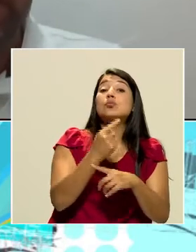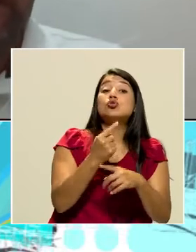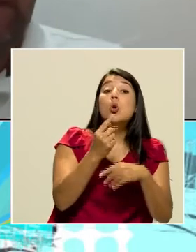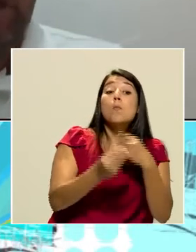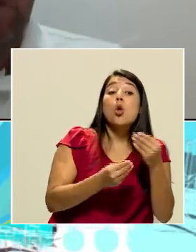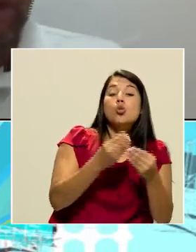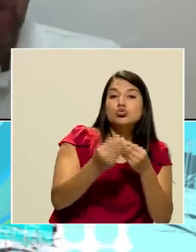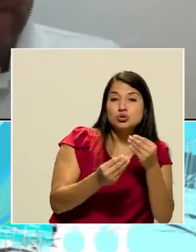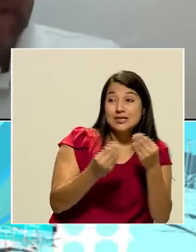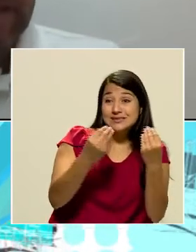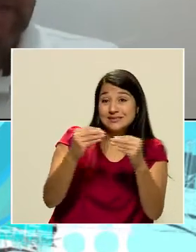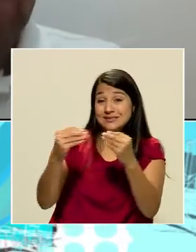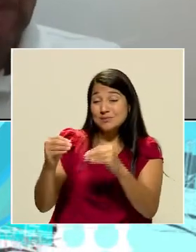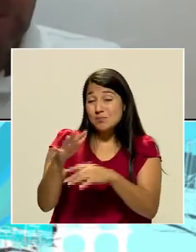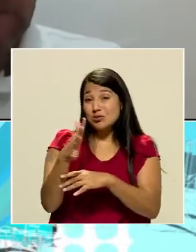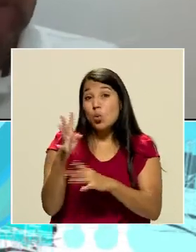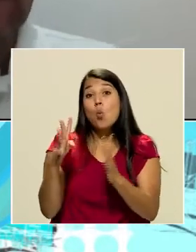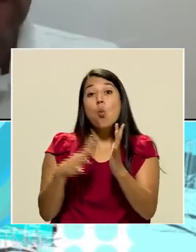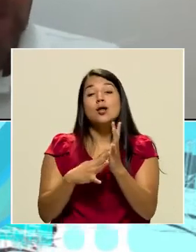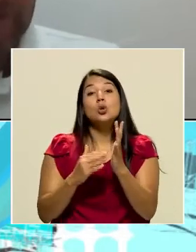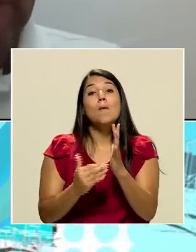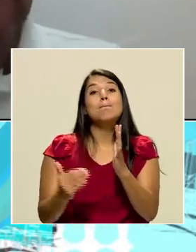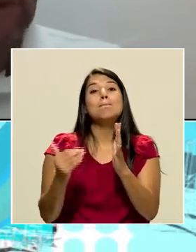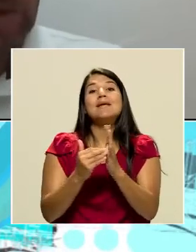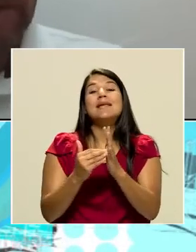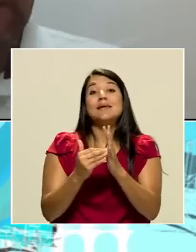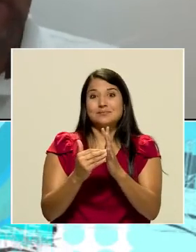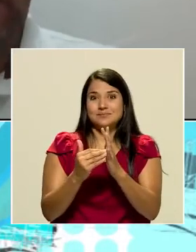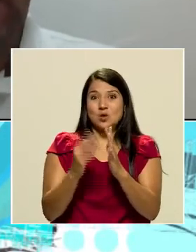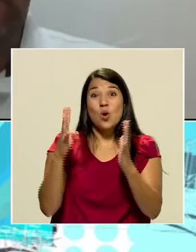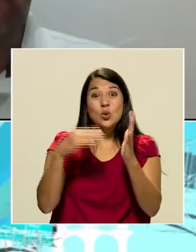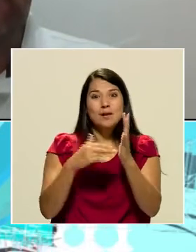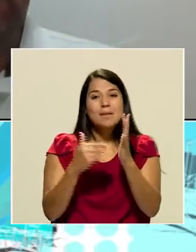aproximadamente 4.000 millones de dosis de vacunas